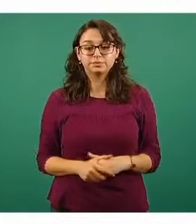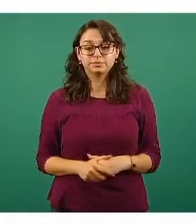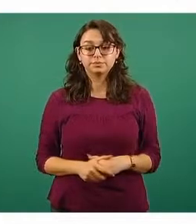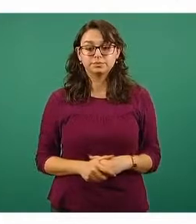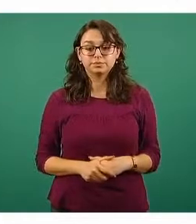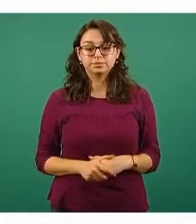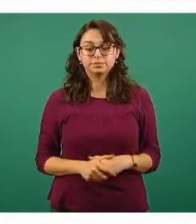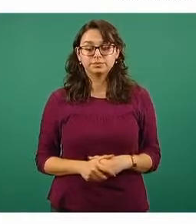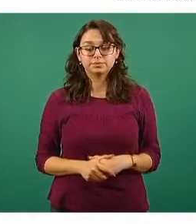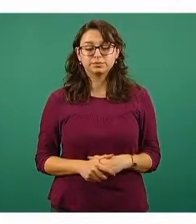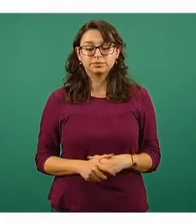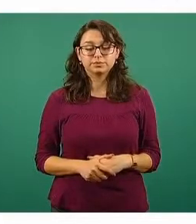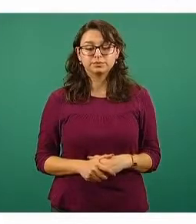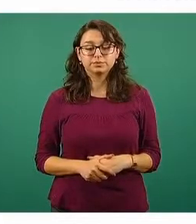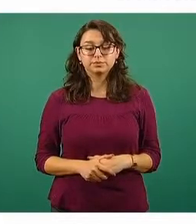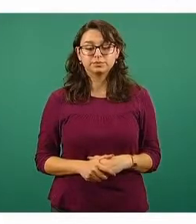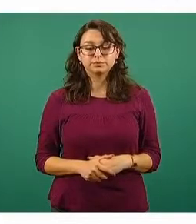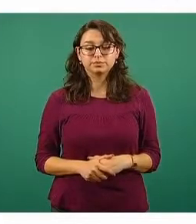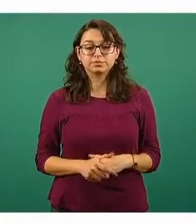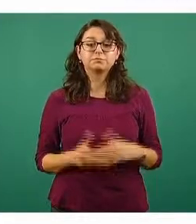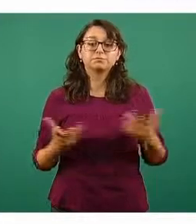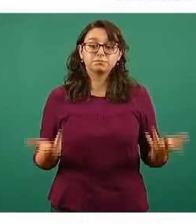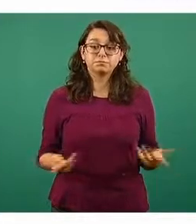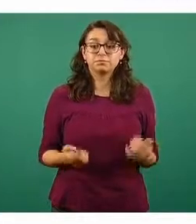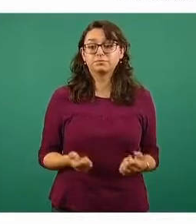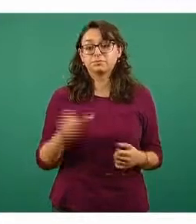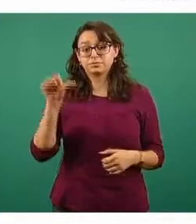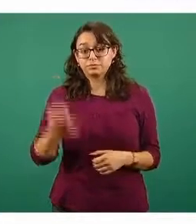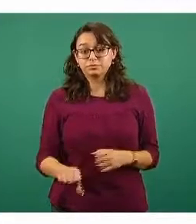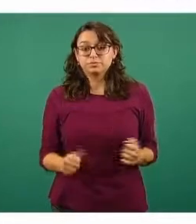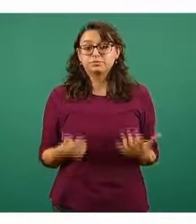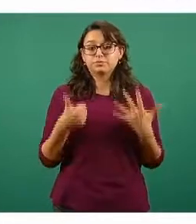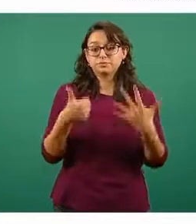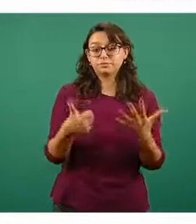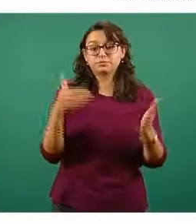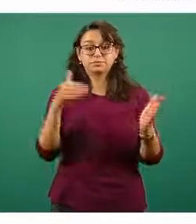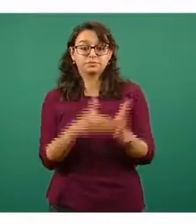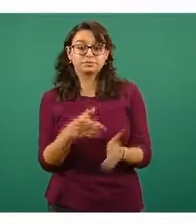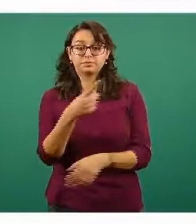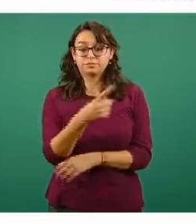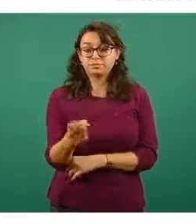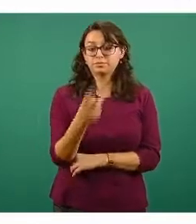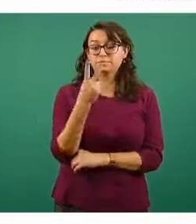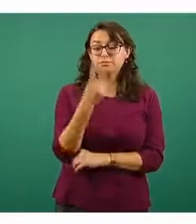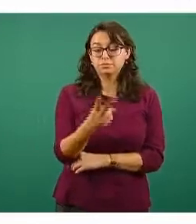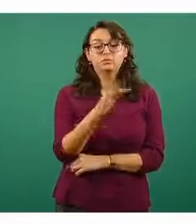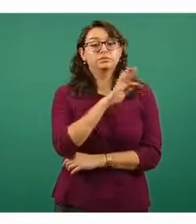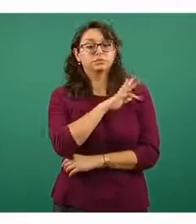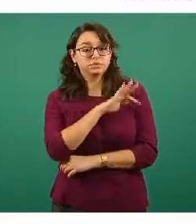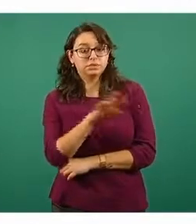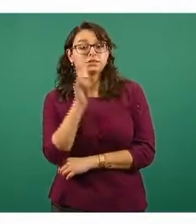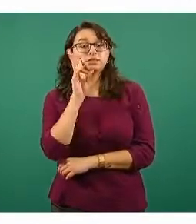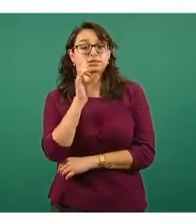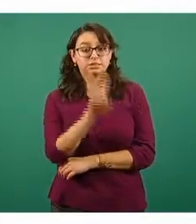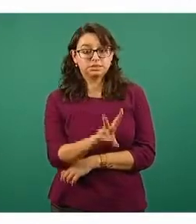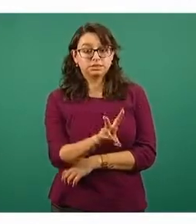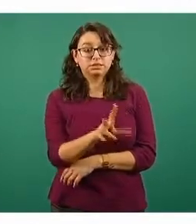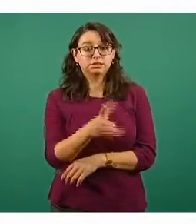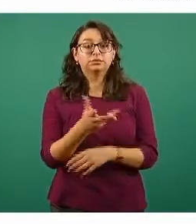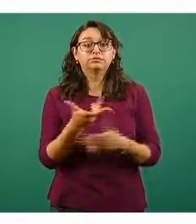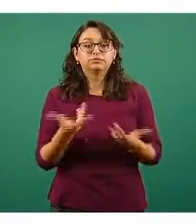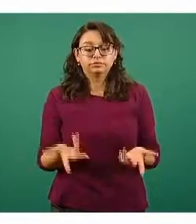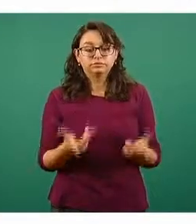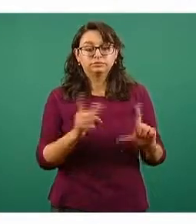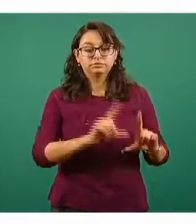salud de primer contacto. Entonces, 6.102 fue lo que se vio hoy. En la gráfica lo que se puede ver es cómo va